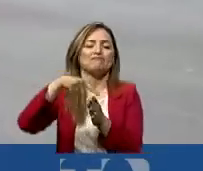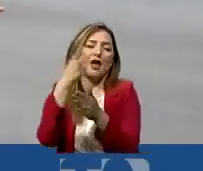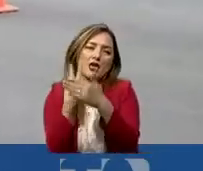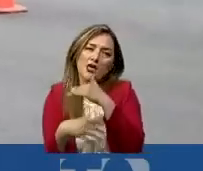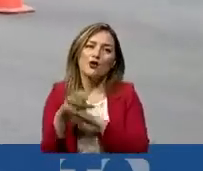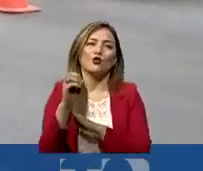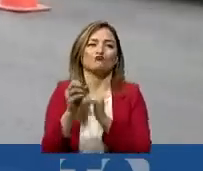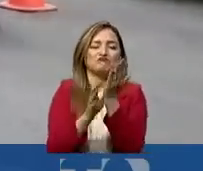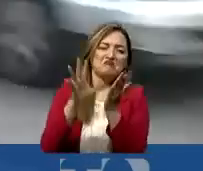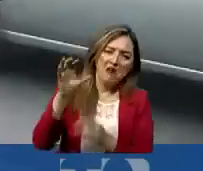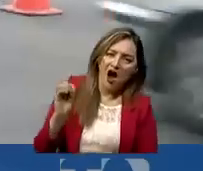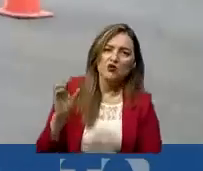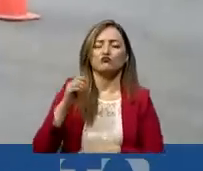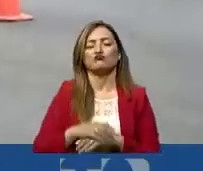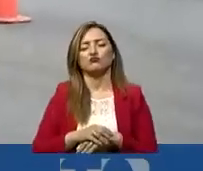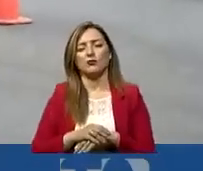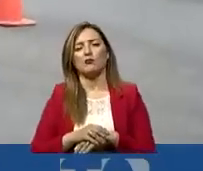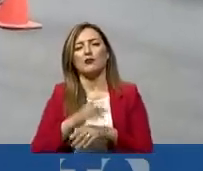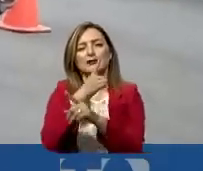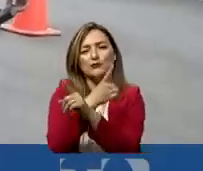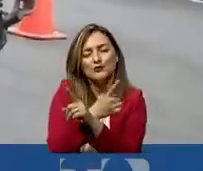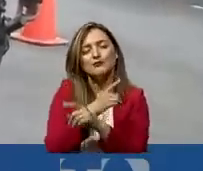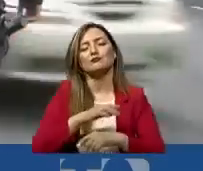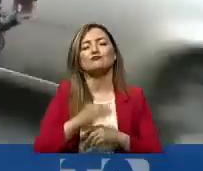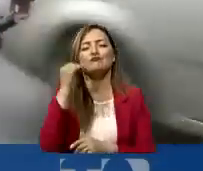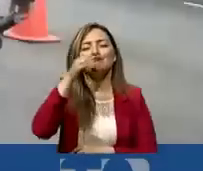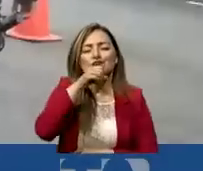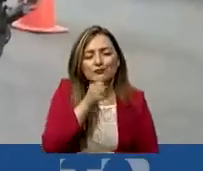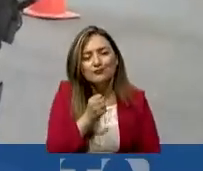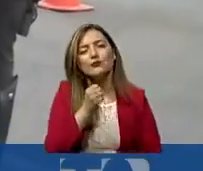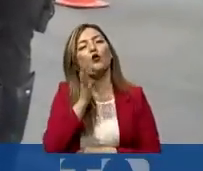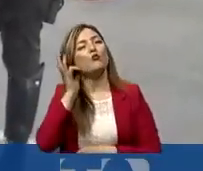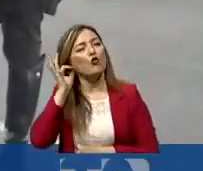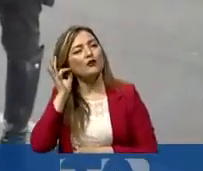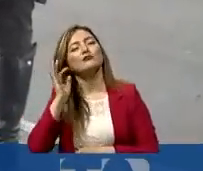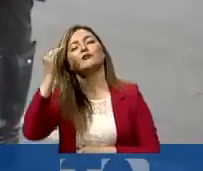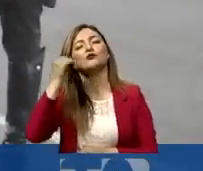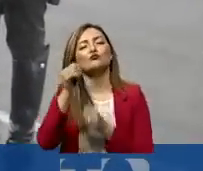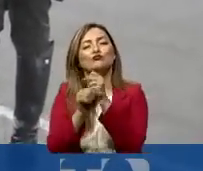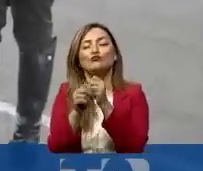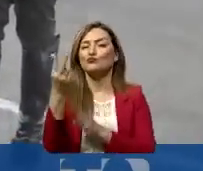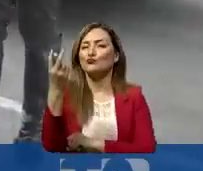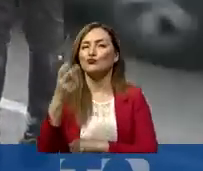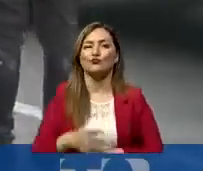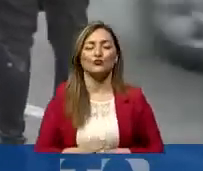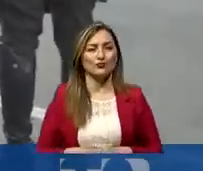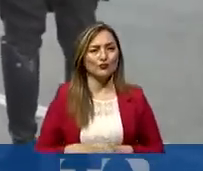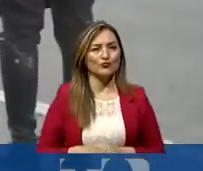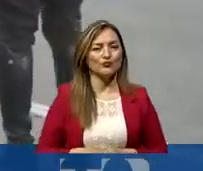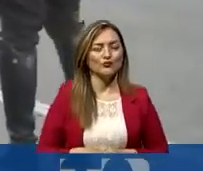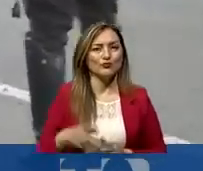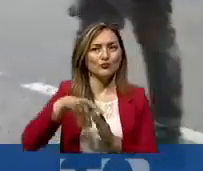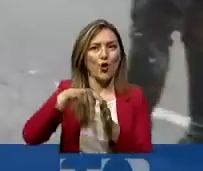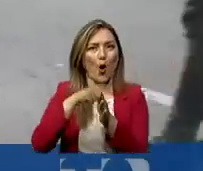con discapacidad, adultos mayores, mujeres y menores de 12 años. No pueden circular dos